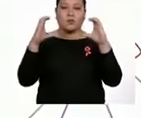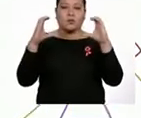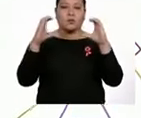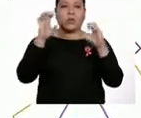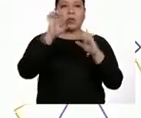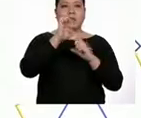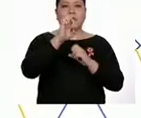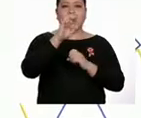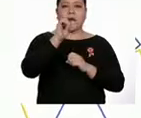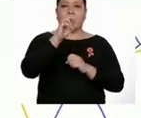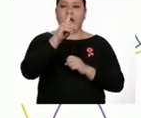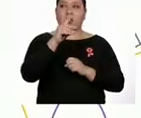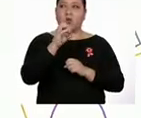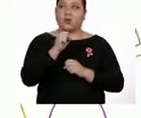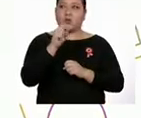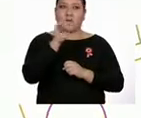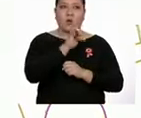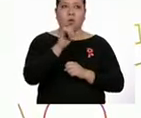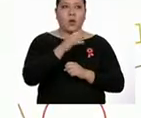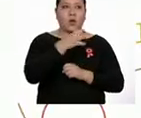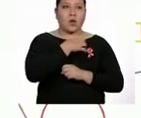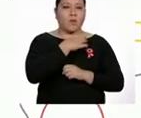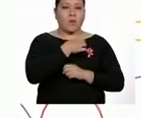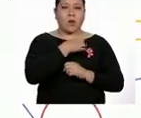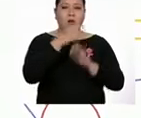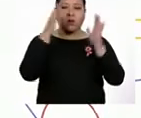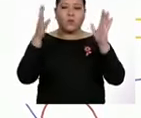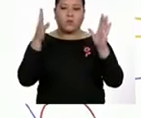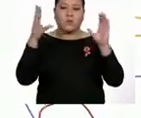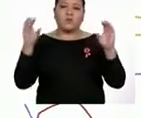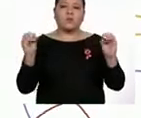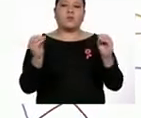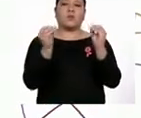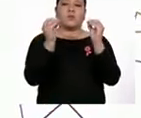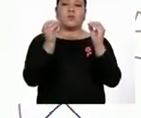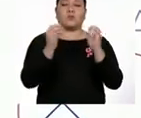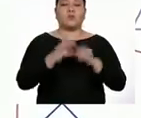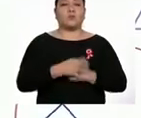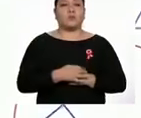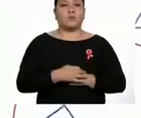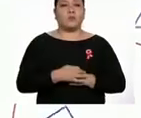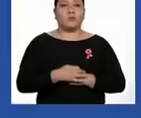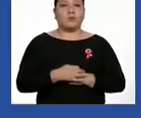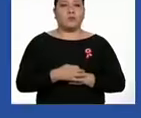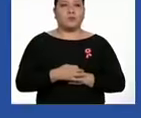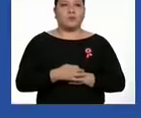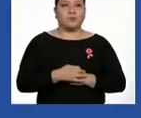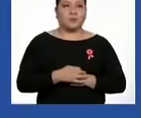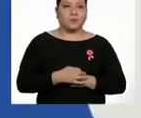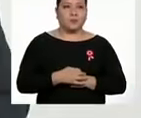cerrados, porque, al igual que mayo, los extremos están considerados entre los valores.